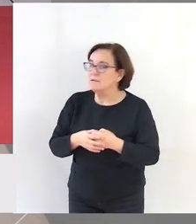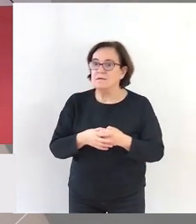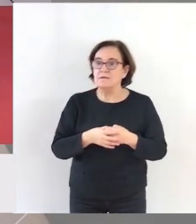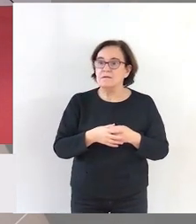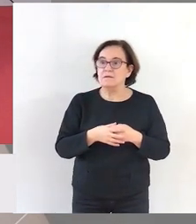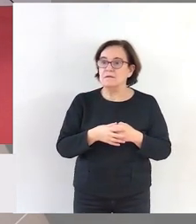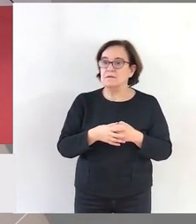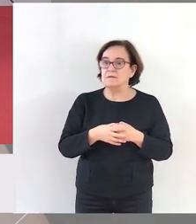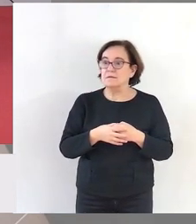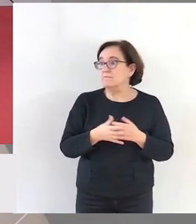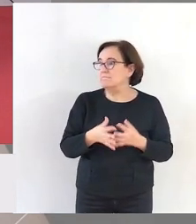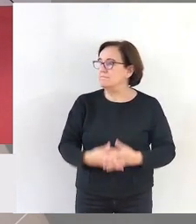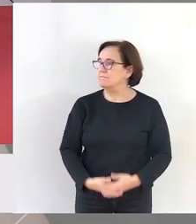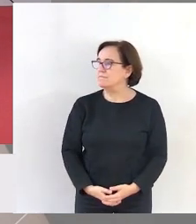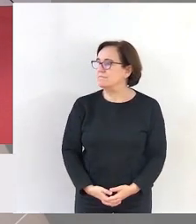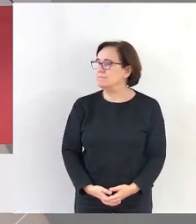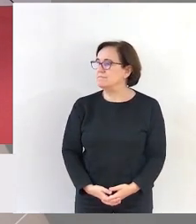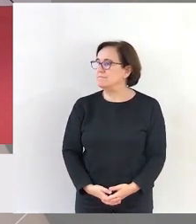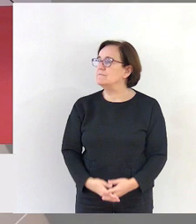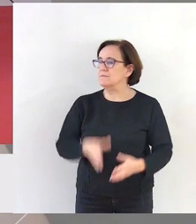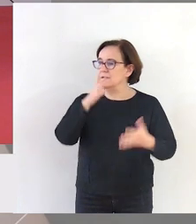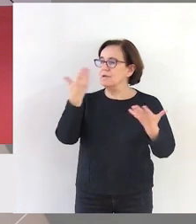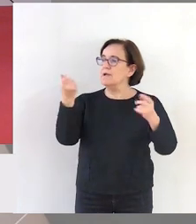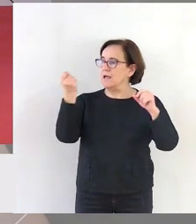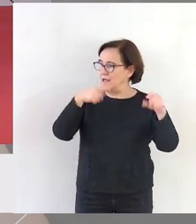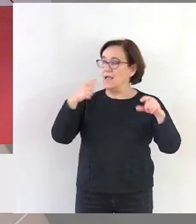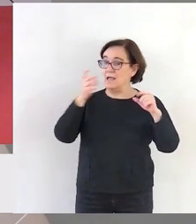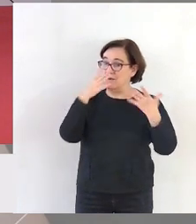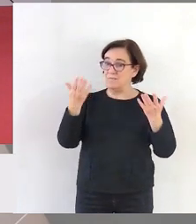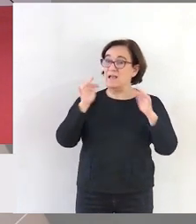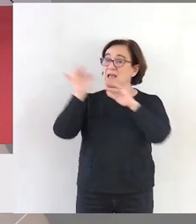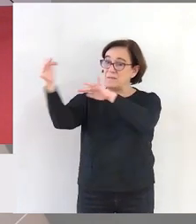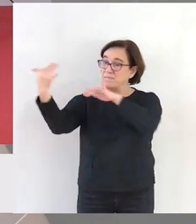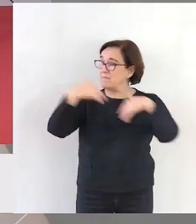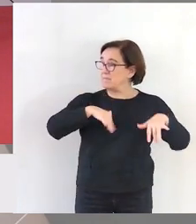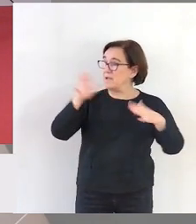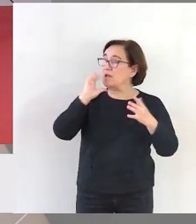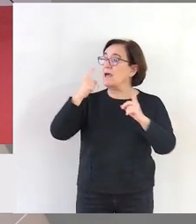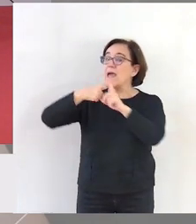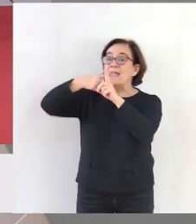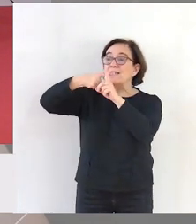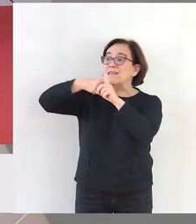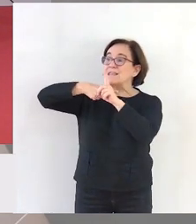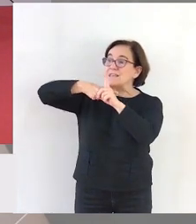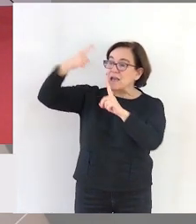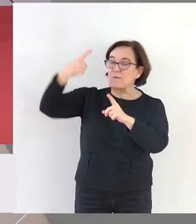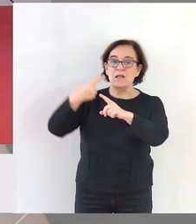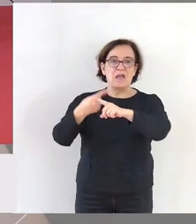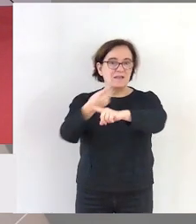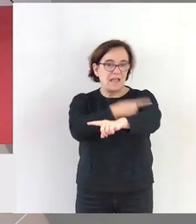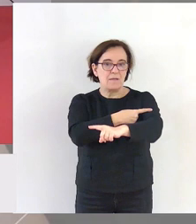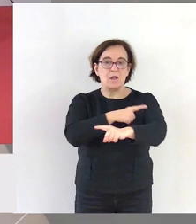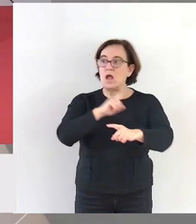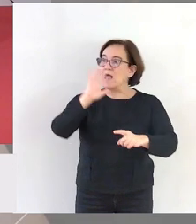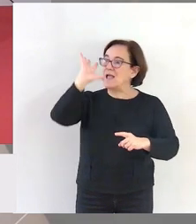que tiene que ver precisamente con esto con las migraciones cómo los las temperaturas extremas o el cambio climático está